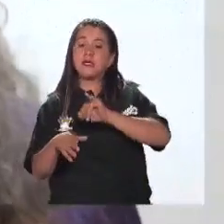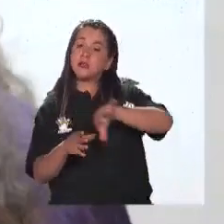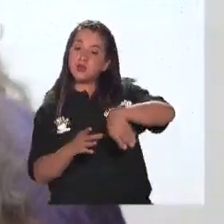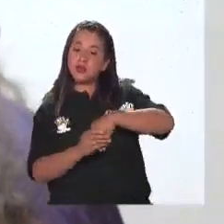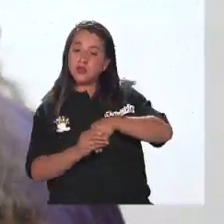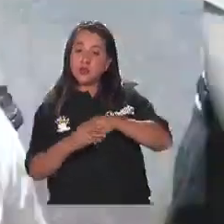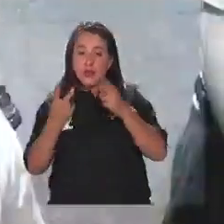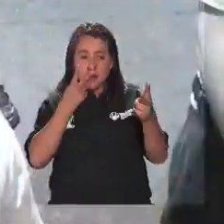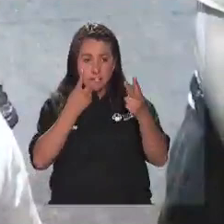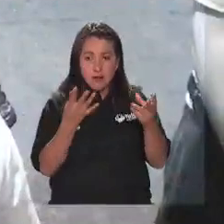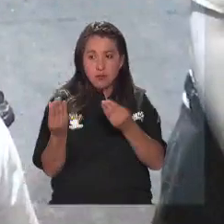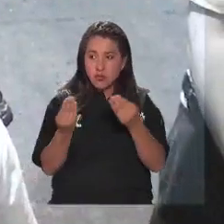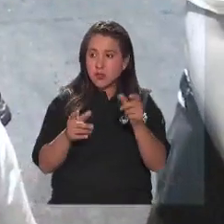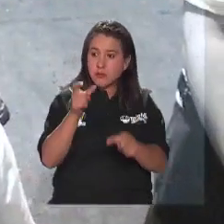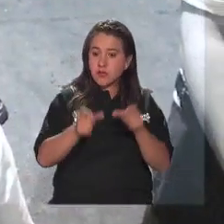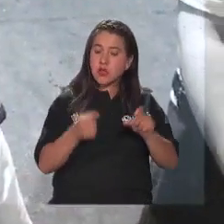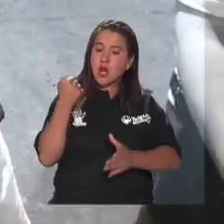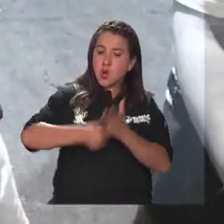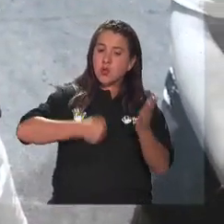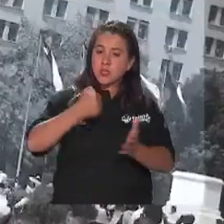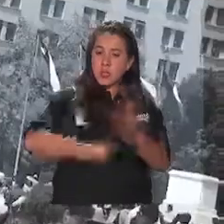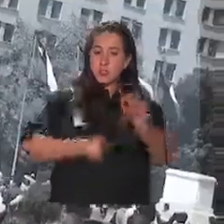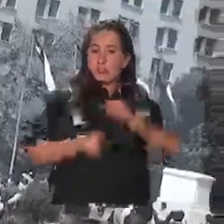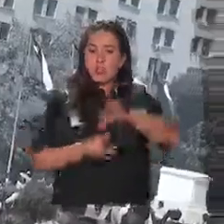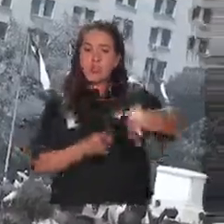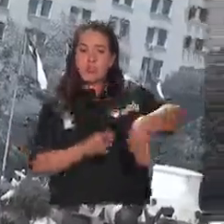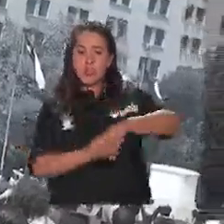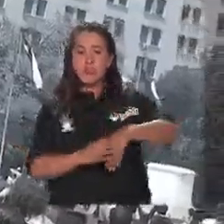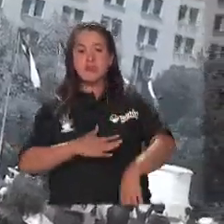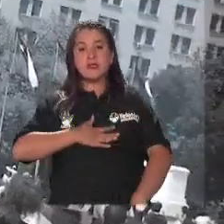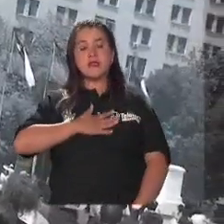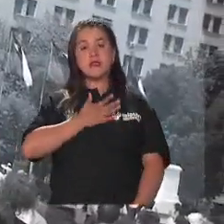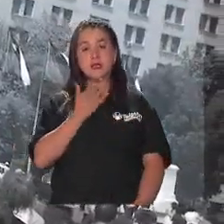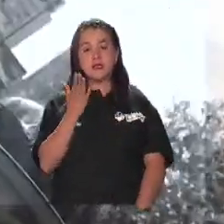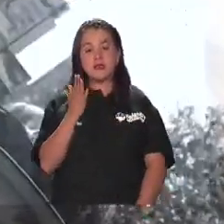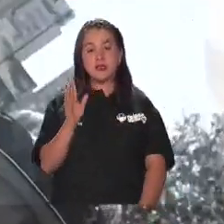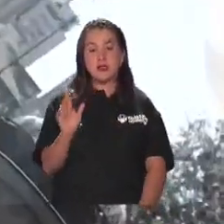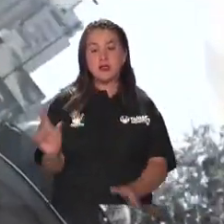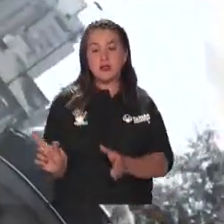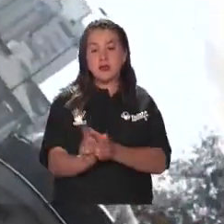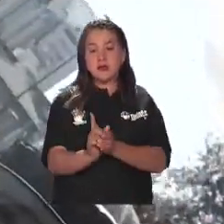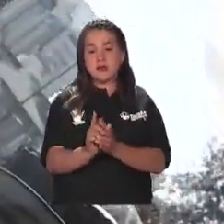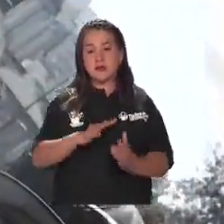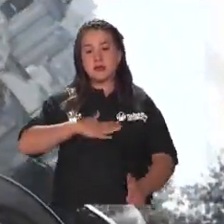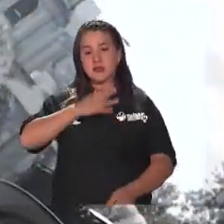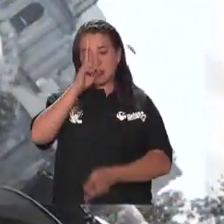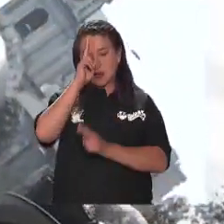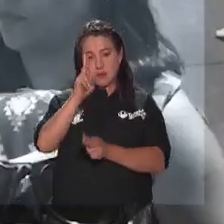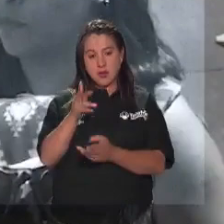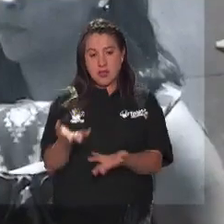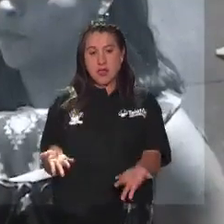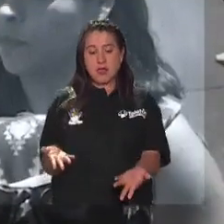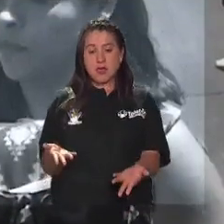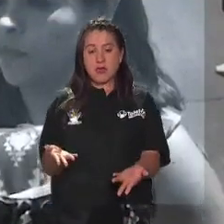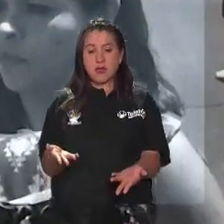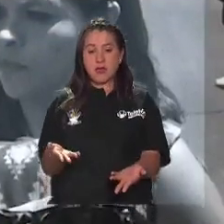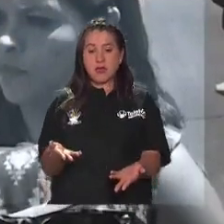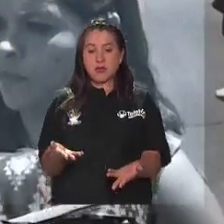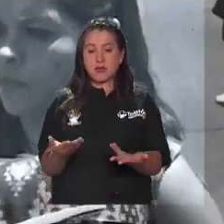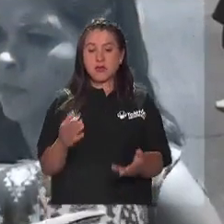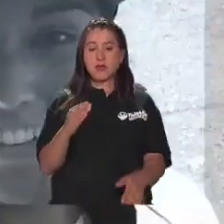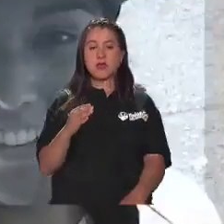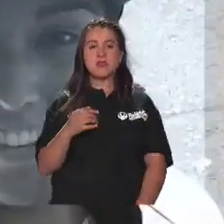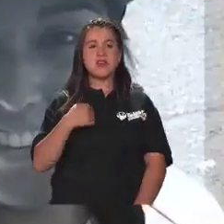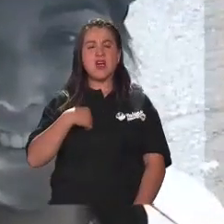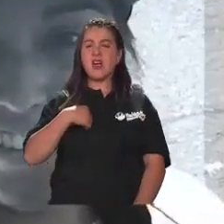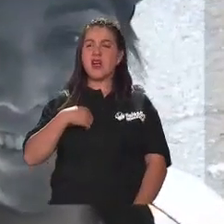cuenta que habían muchas personas luchando por la inclusión, por sentirse parte de la sociedad y sentirse respetada. Y fue como, Connie,